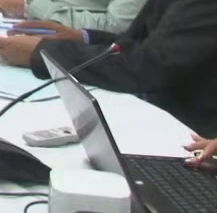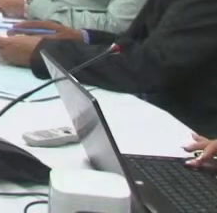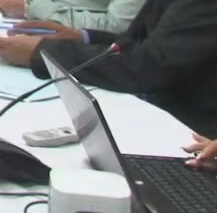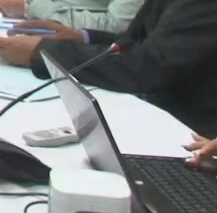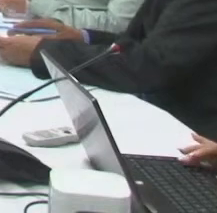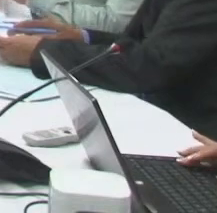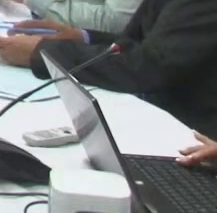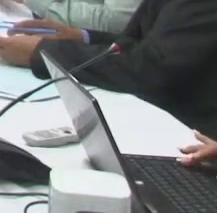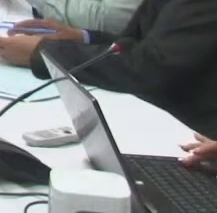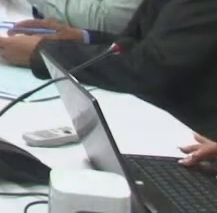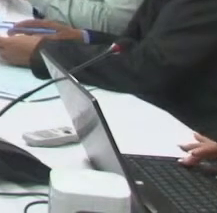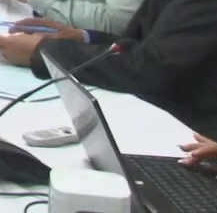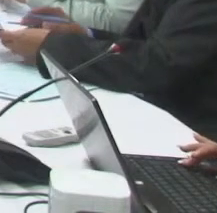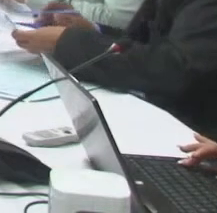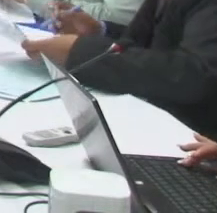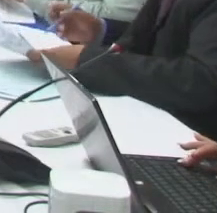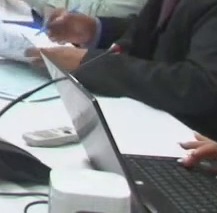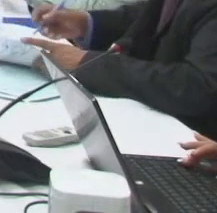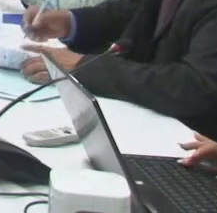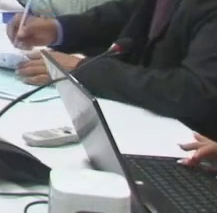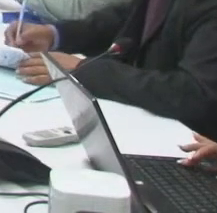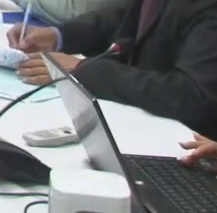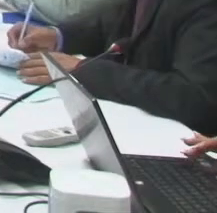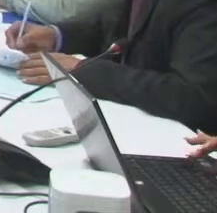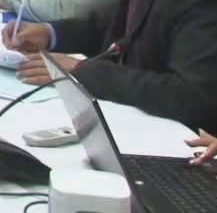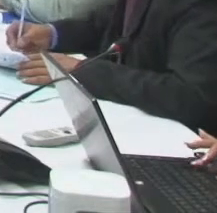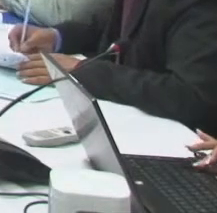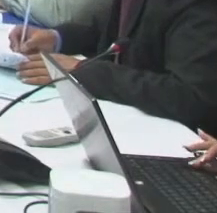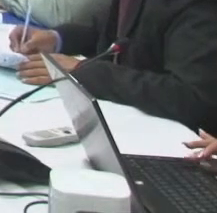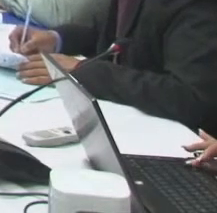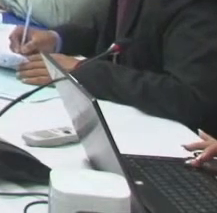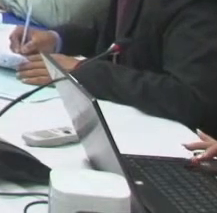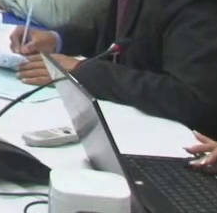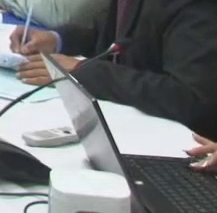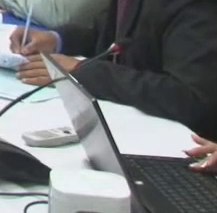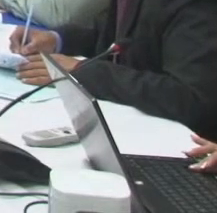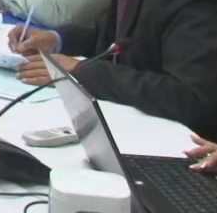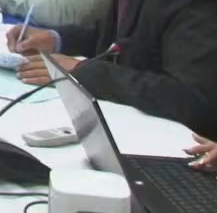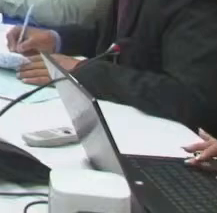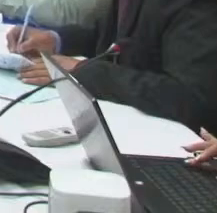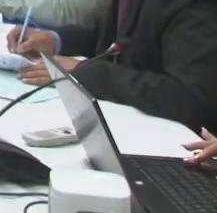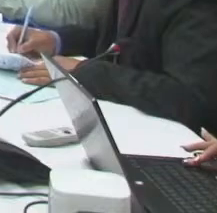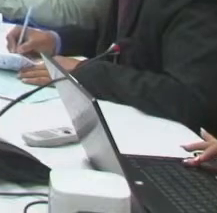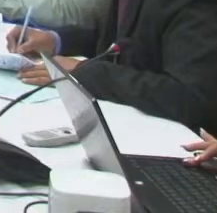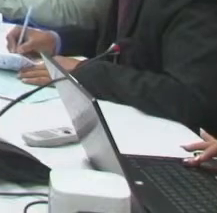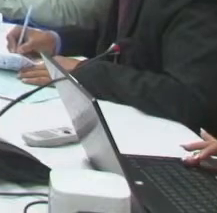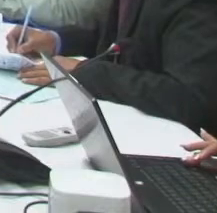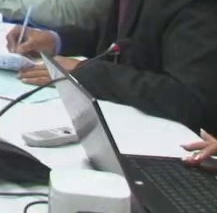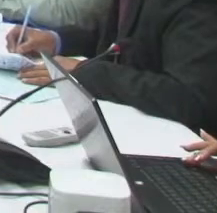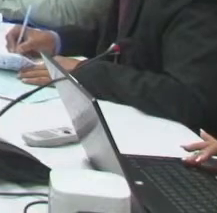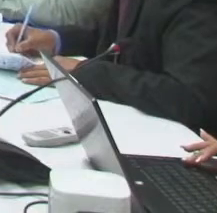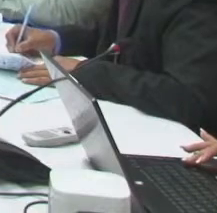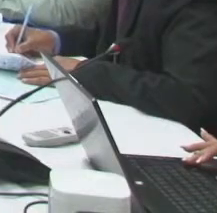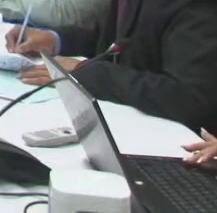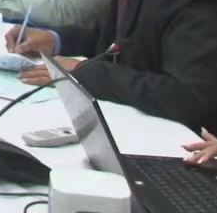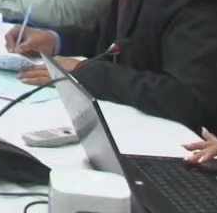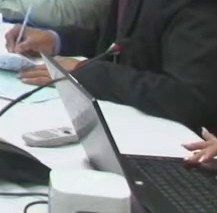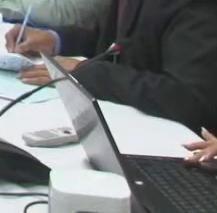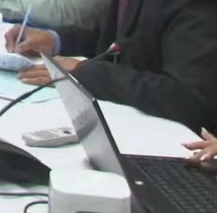dirección funcional. De... Va, aquí, y agentes policiales en cumplimiento de dirección